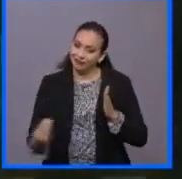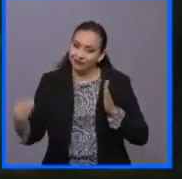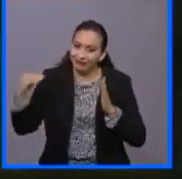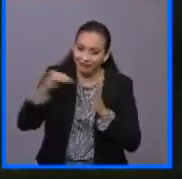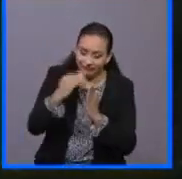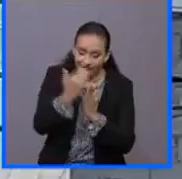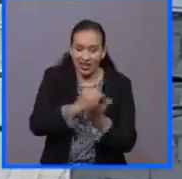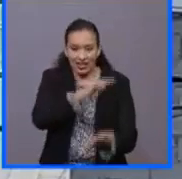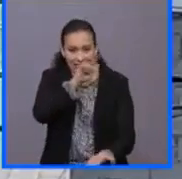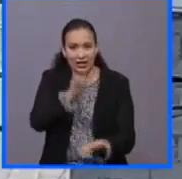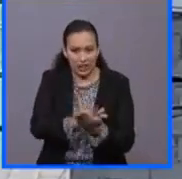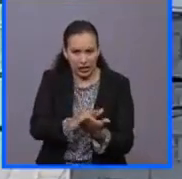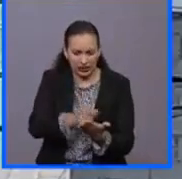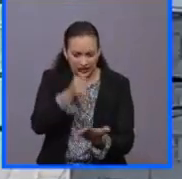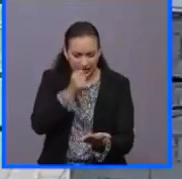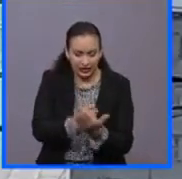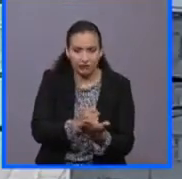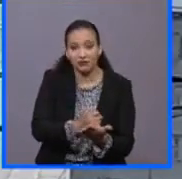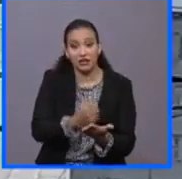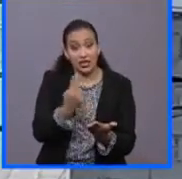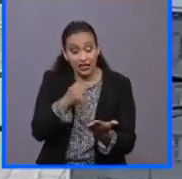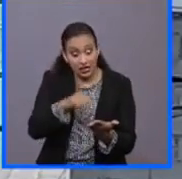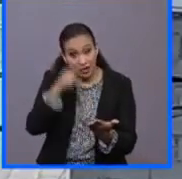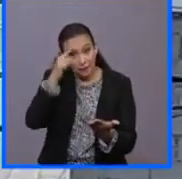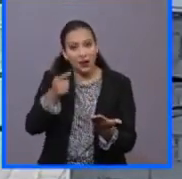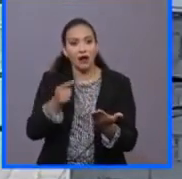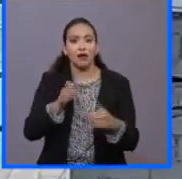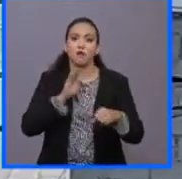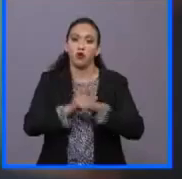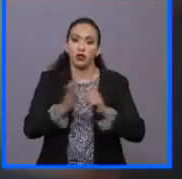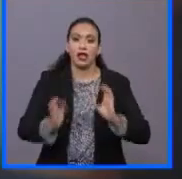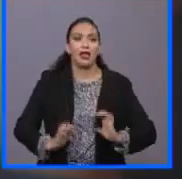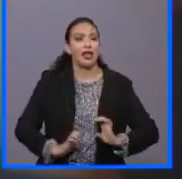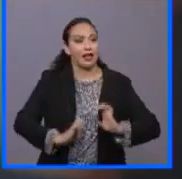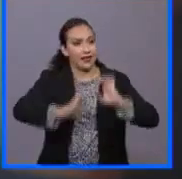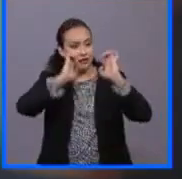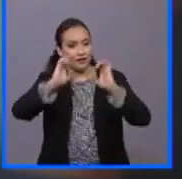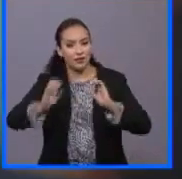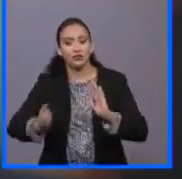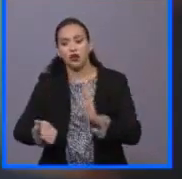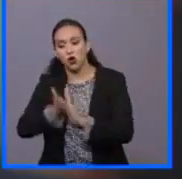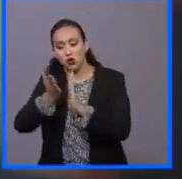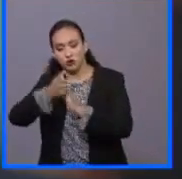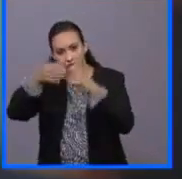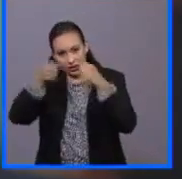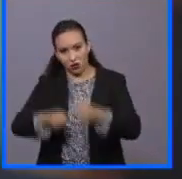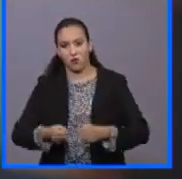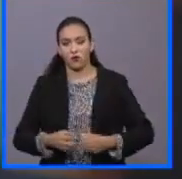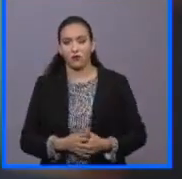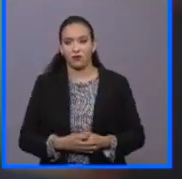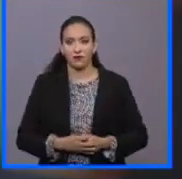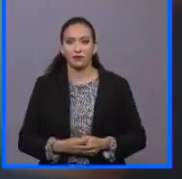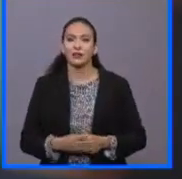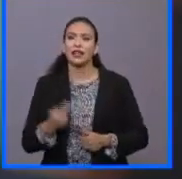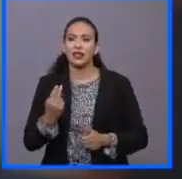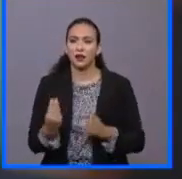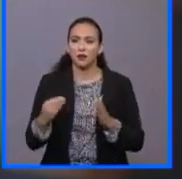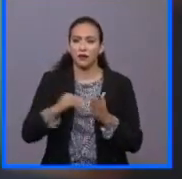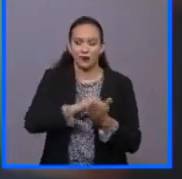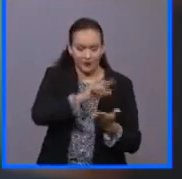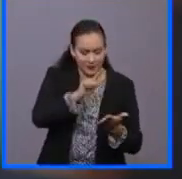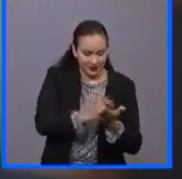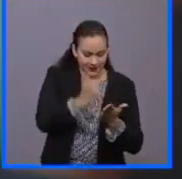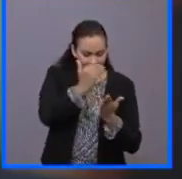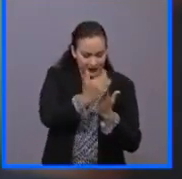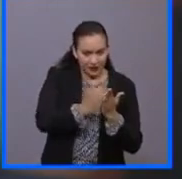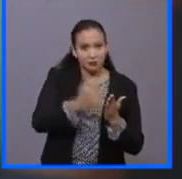un marco jurídico que garantice edificios y construcciones seguras. El crear normas y una